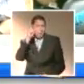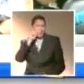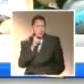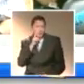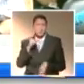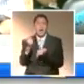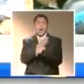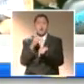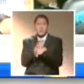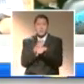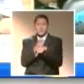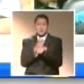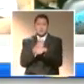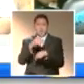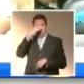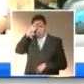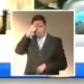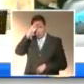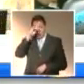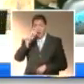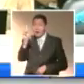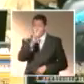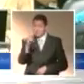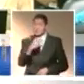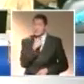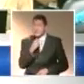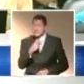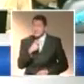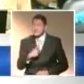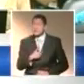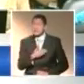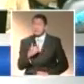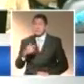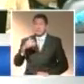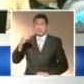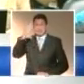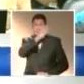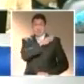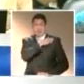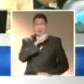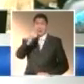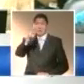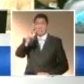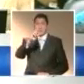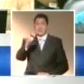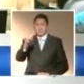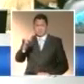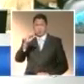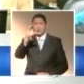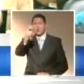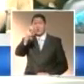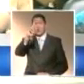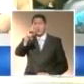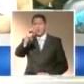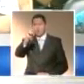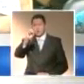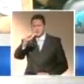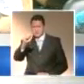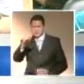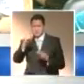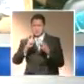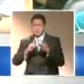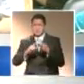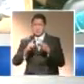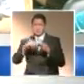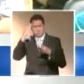en nuestro país. ¿Cuántos informes filtró el espía Mario Silva al gobierno cubano? Al país le